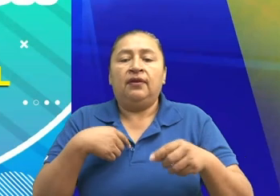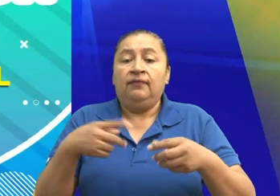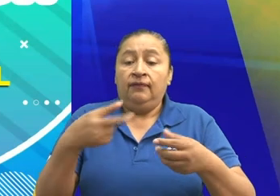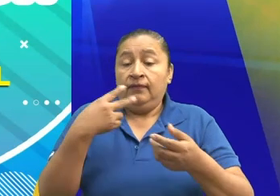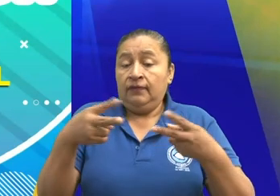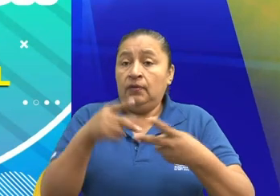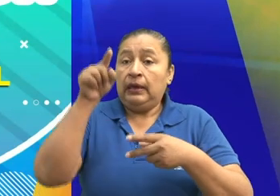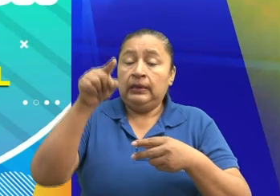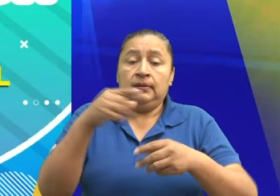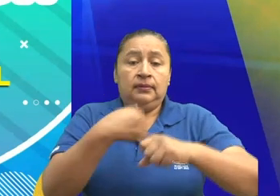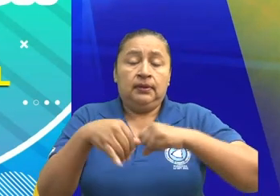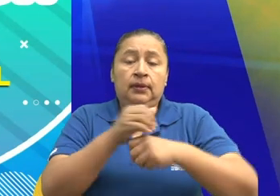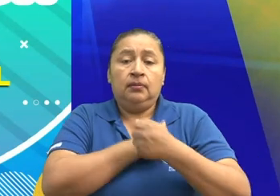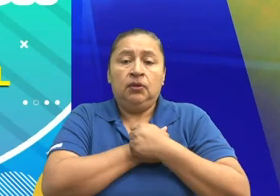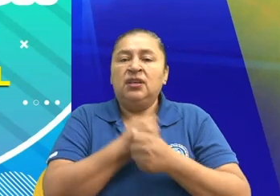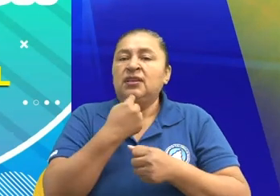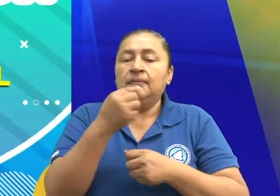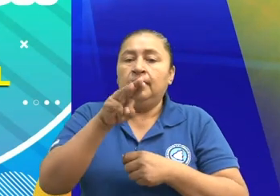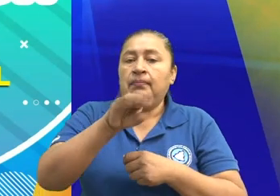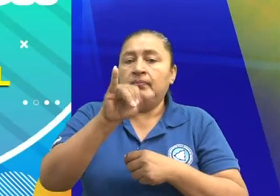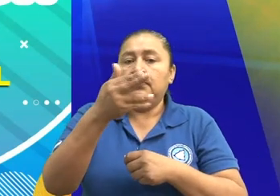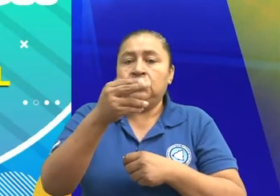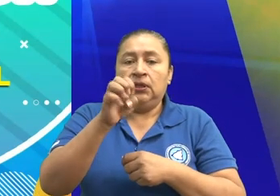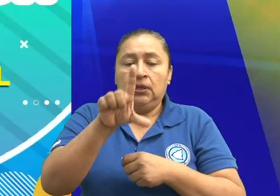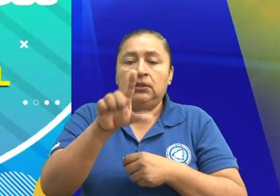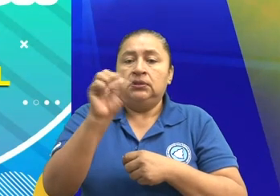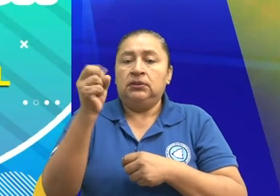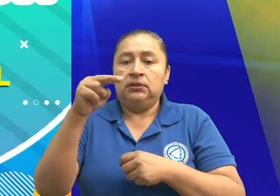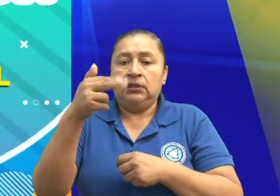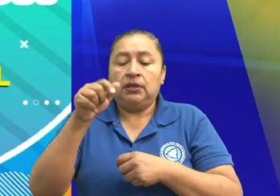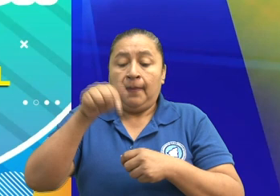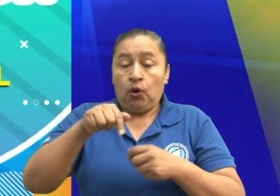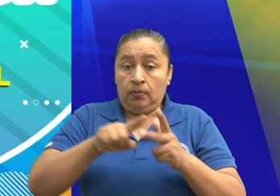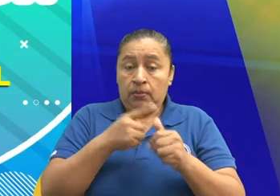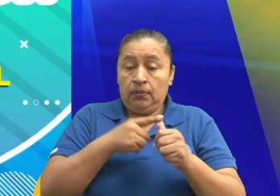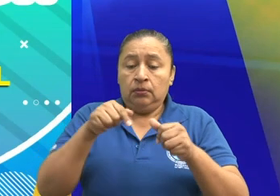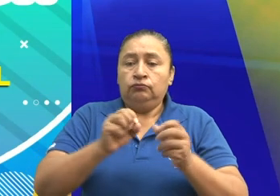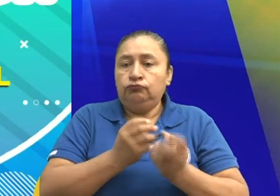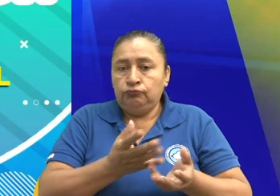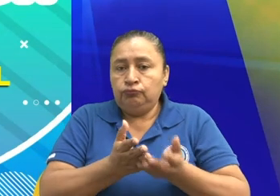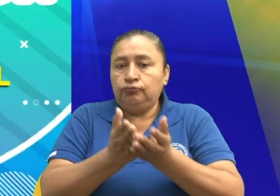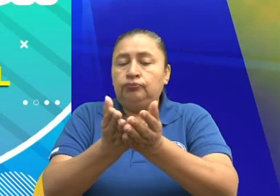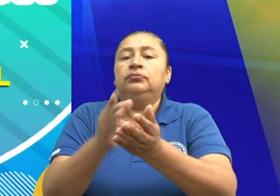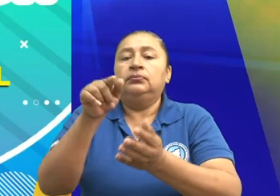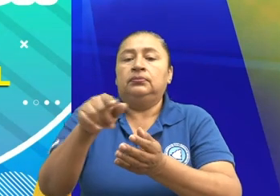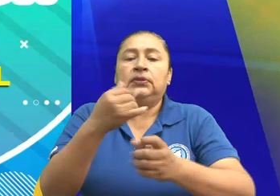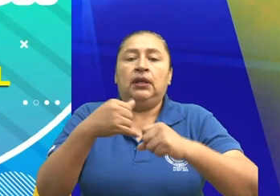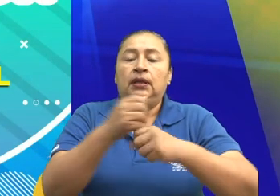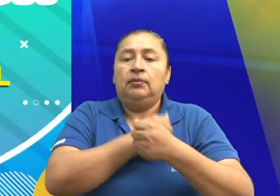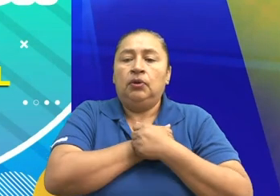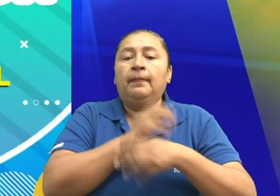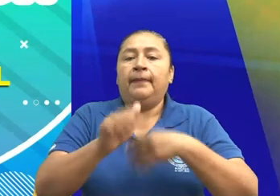Isla del Amor con Michael Sánchez. Pero ya desde ahorita, a las 11, sale la primera embarcación para la Isla del Amor. Y ya